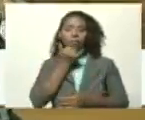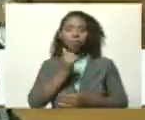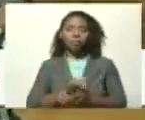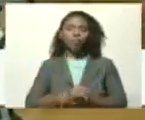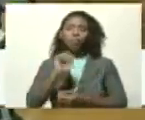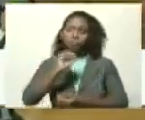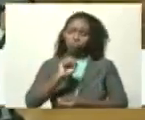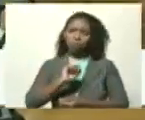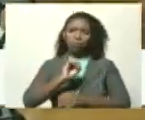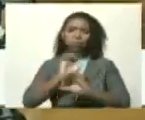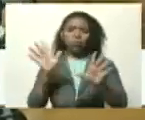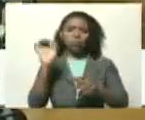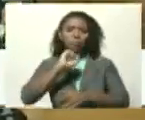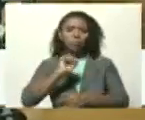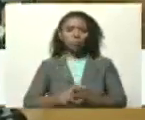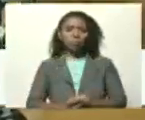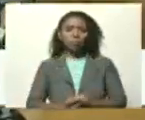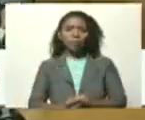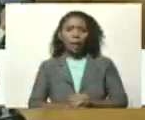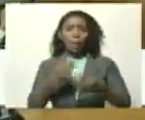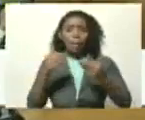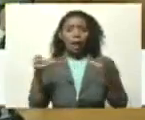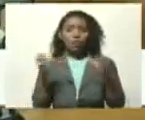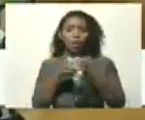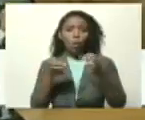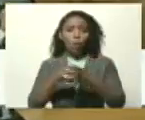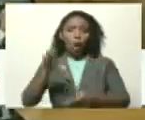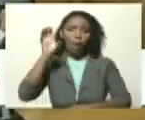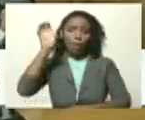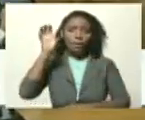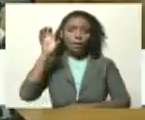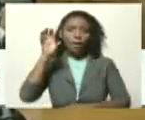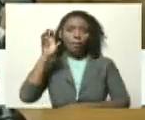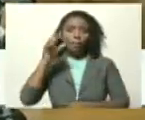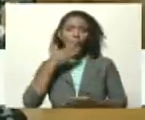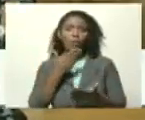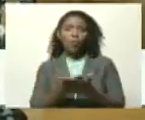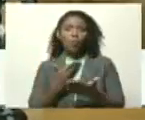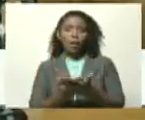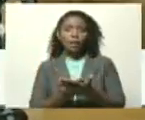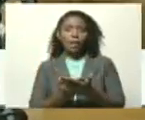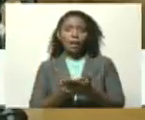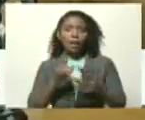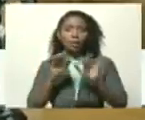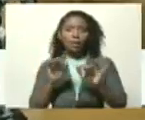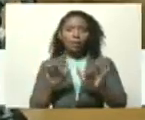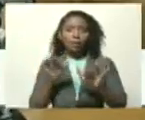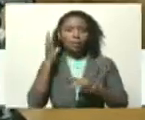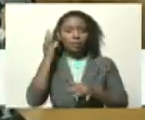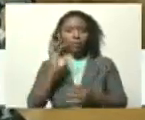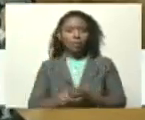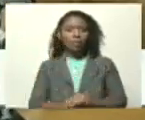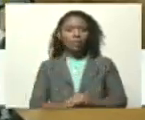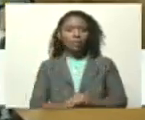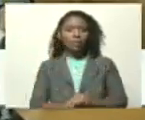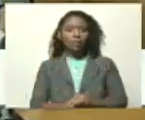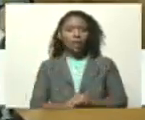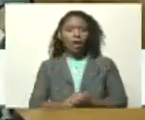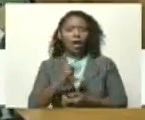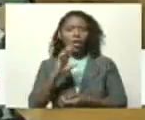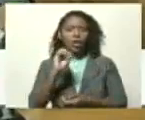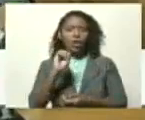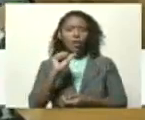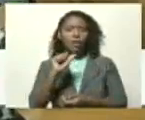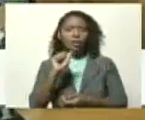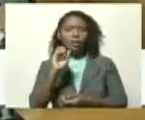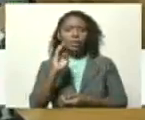no. Para el Bloque de la Patria propone para la secretaría a Rosalba Gil